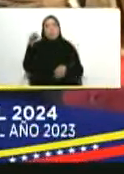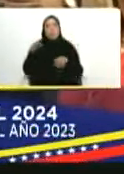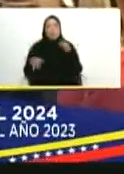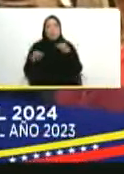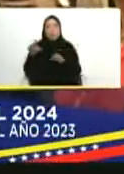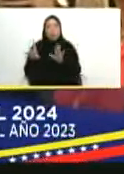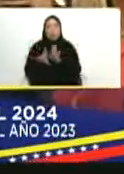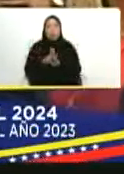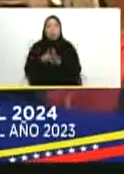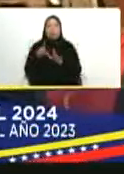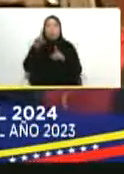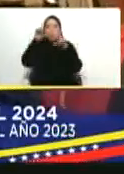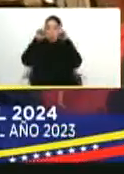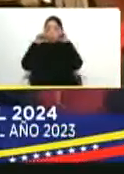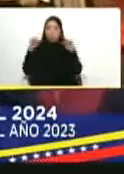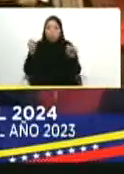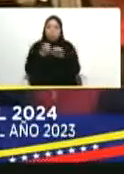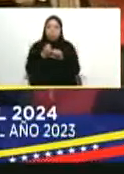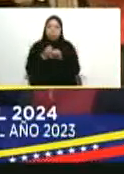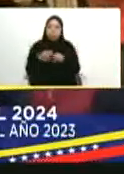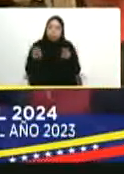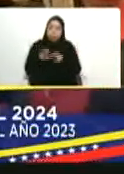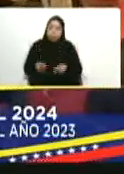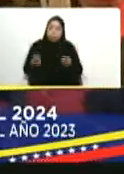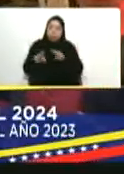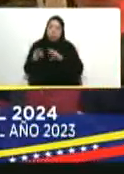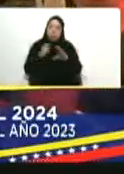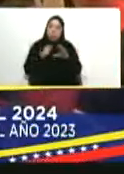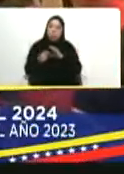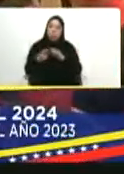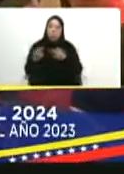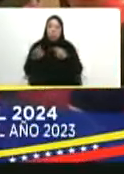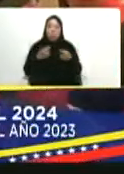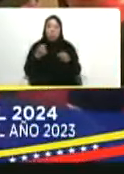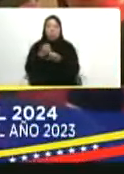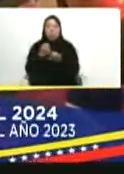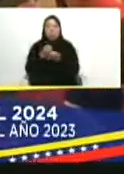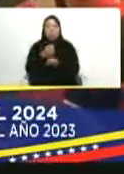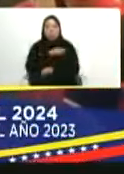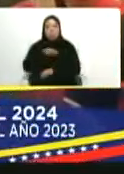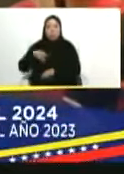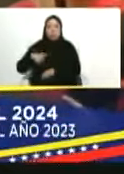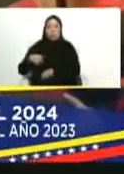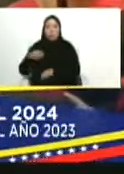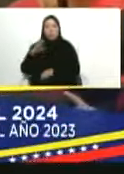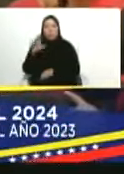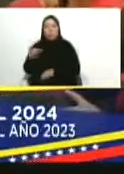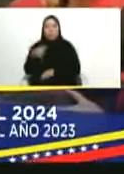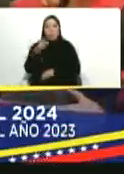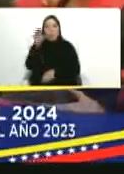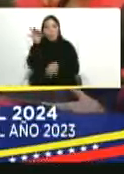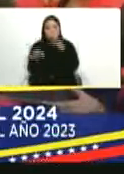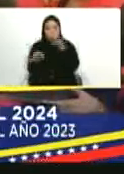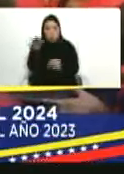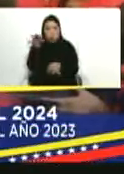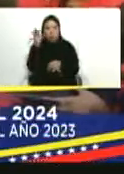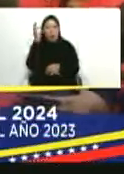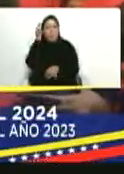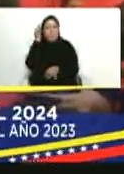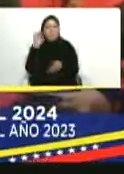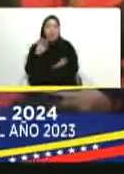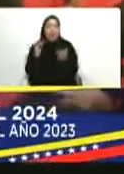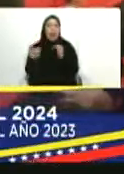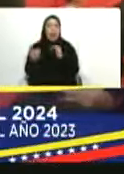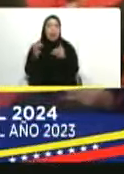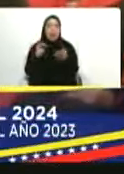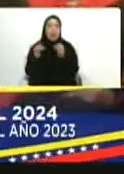de Carrera Judicial, la Ley de Inspectoría General de Tribunales, el Código de Ética de la Jueza y el Juez, así como también la